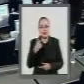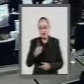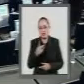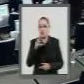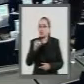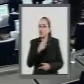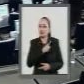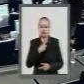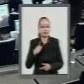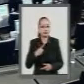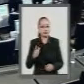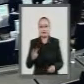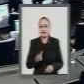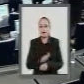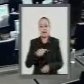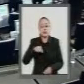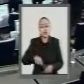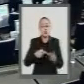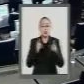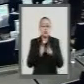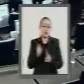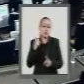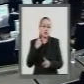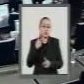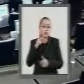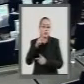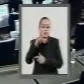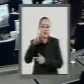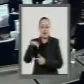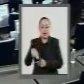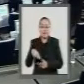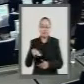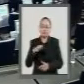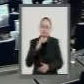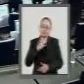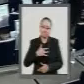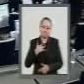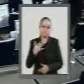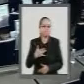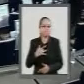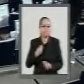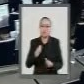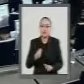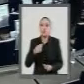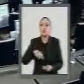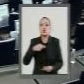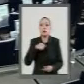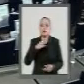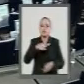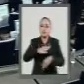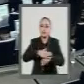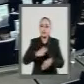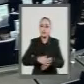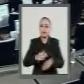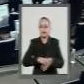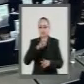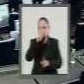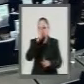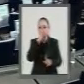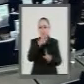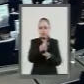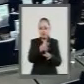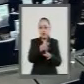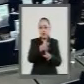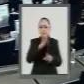ocurrido, y en el Grupo Parlamentario del Partido Verde lo lamentamos y exhortamos al gobierno del estado a que ya no se distraiga, a que se enfoque